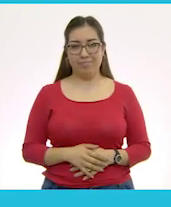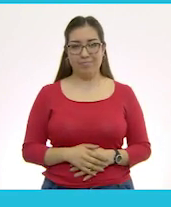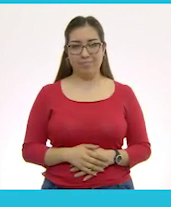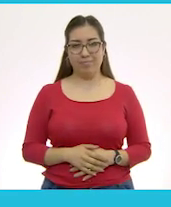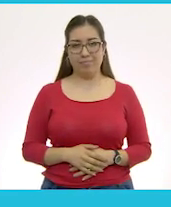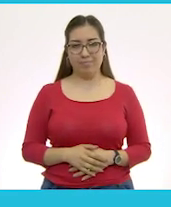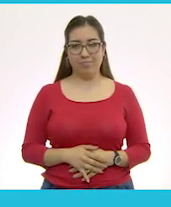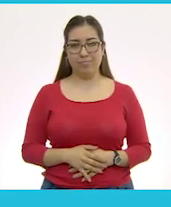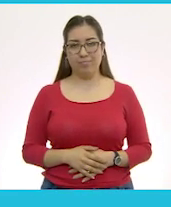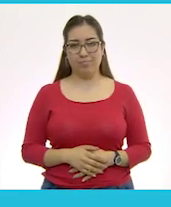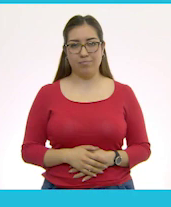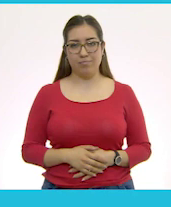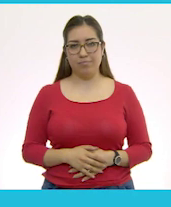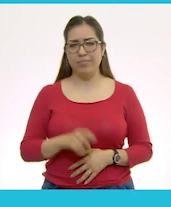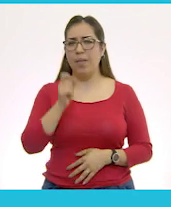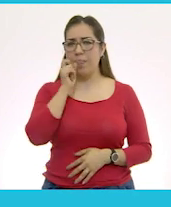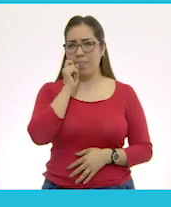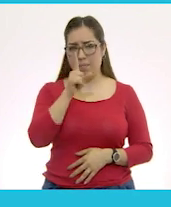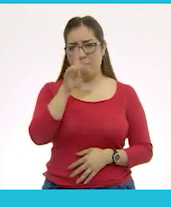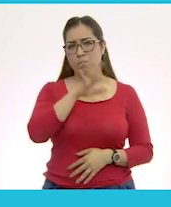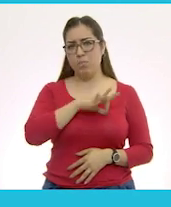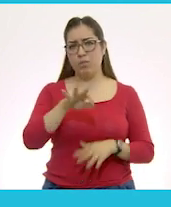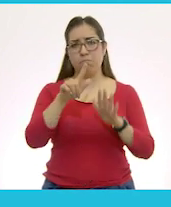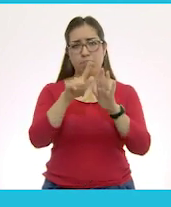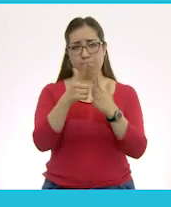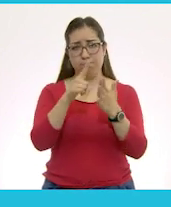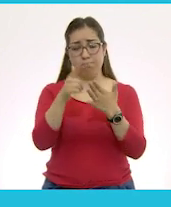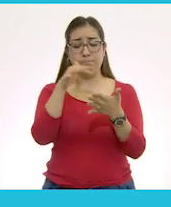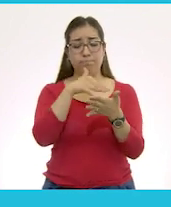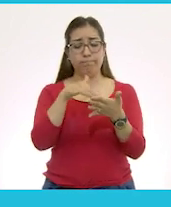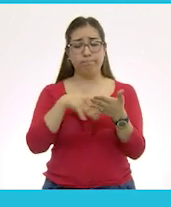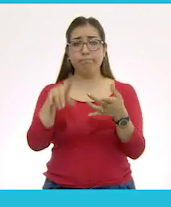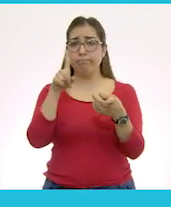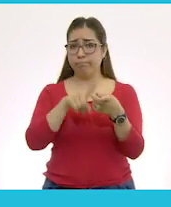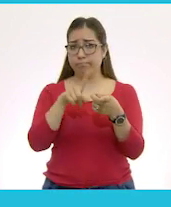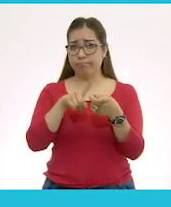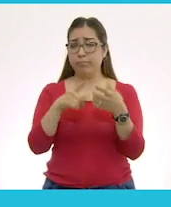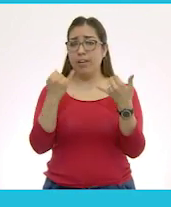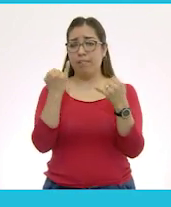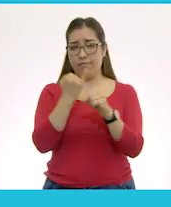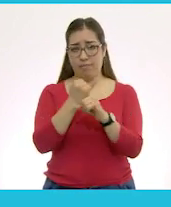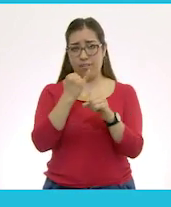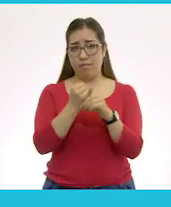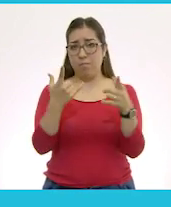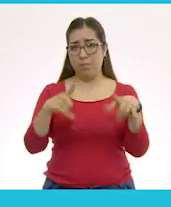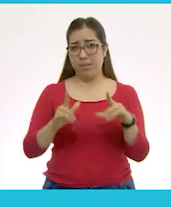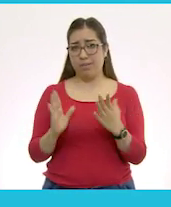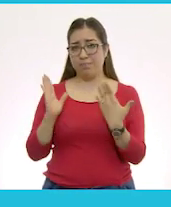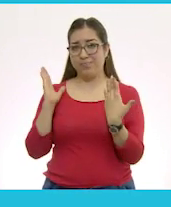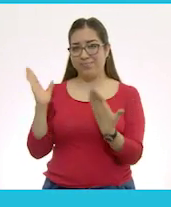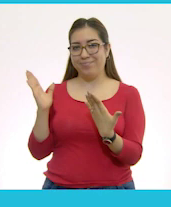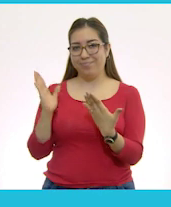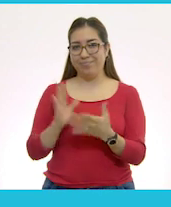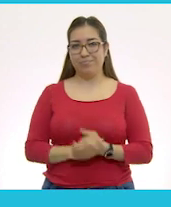también puedes encontrar los libros de texto en la página con al itec puntos er.gov.ar